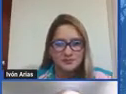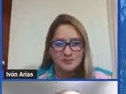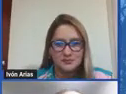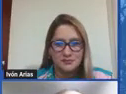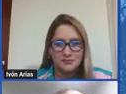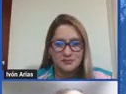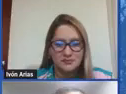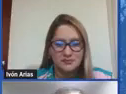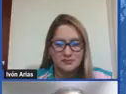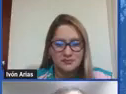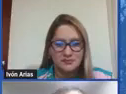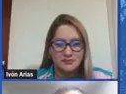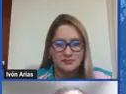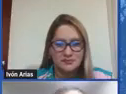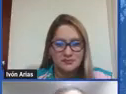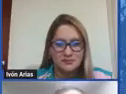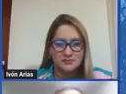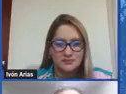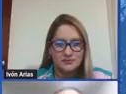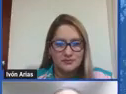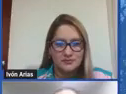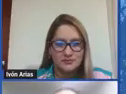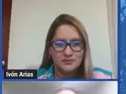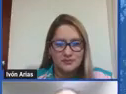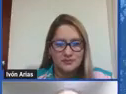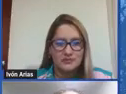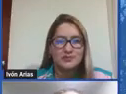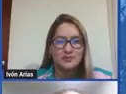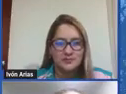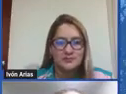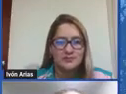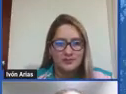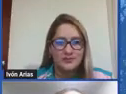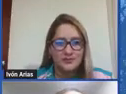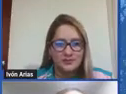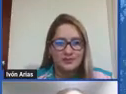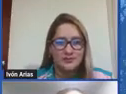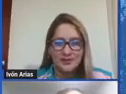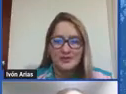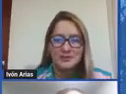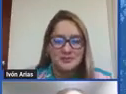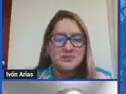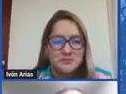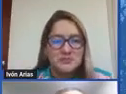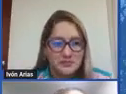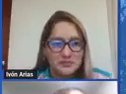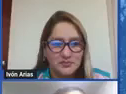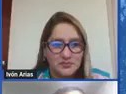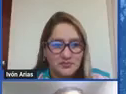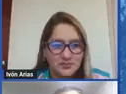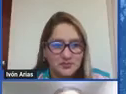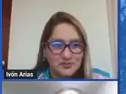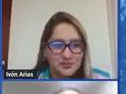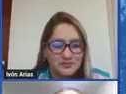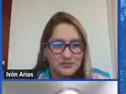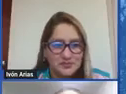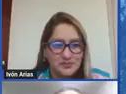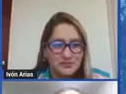¿Qué es un producto turístico? ¿Listo? Entonces, Ivonne ahí me ayuda en el chat, los chicos que